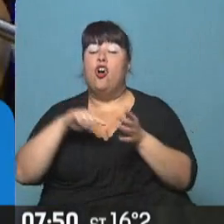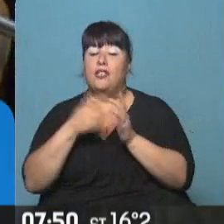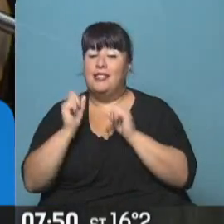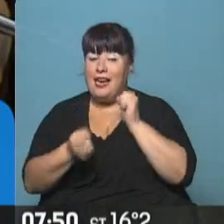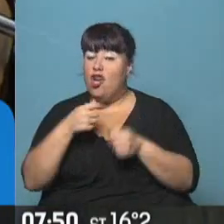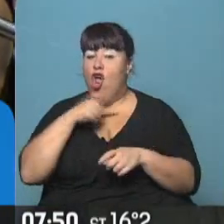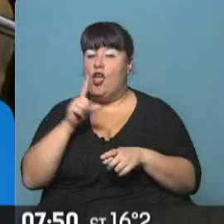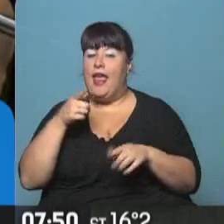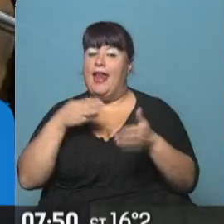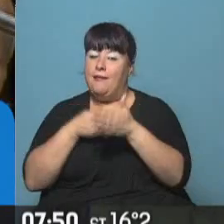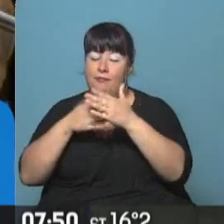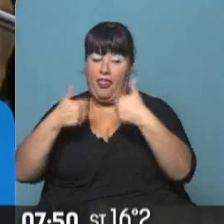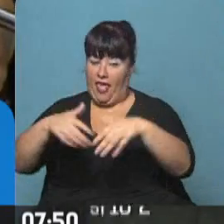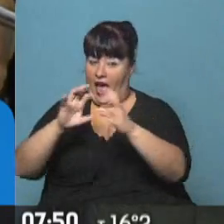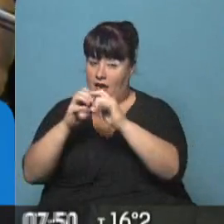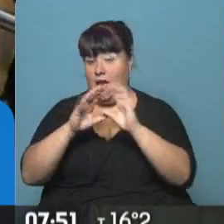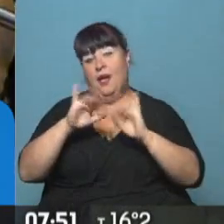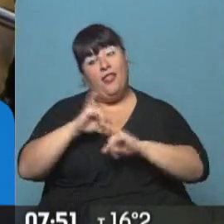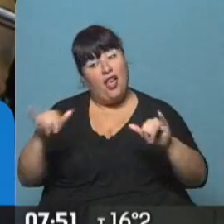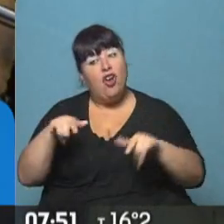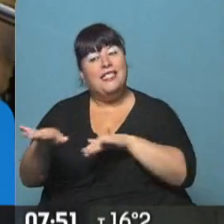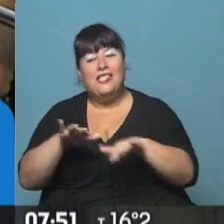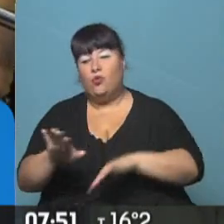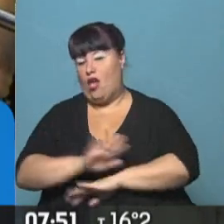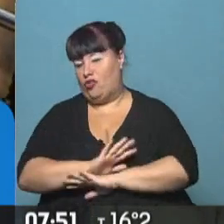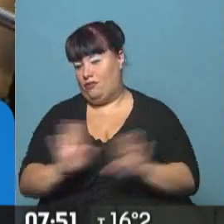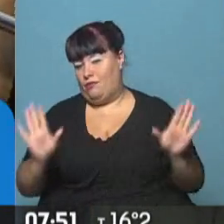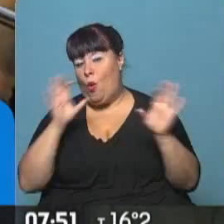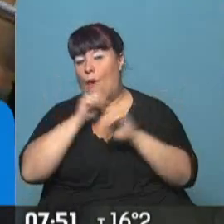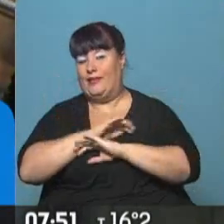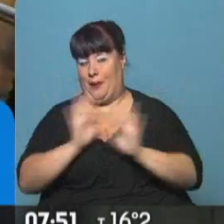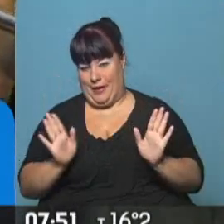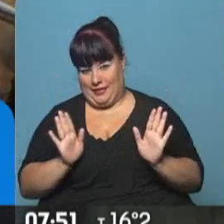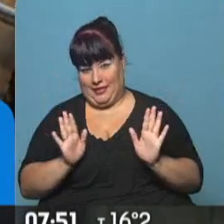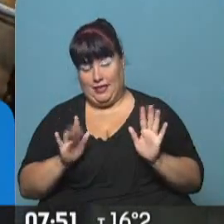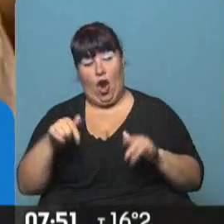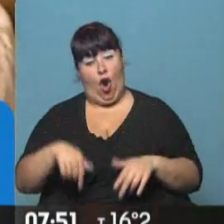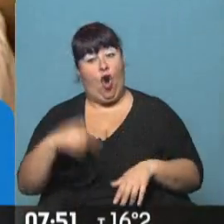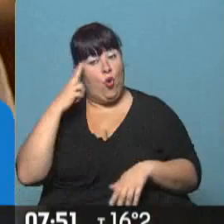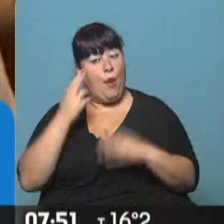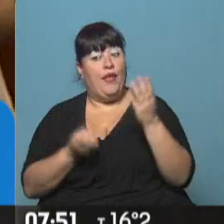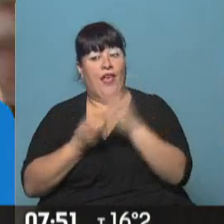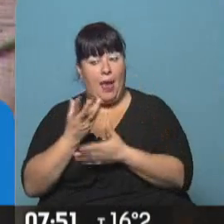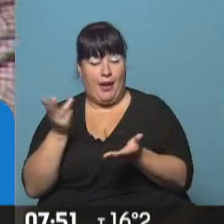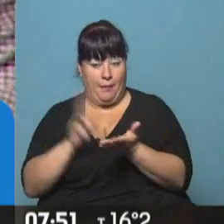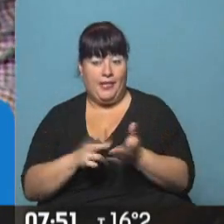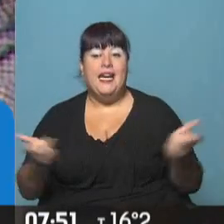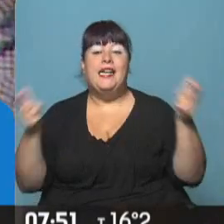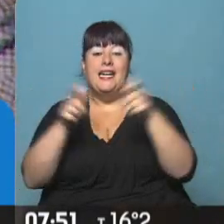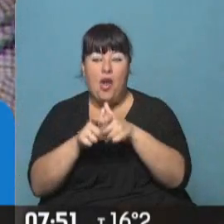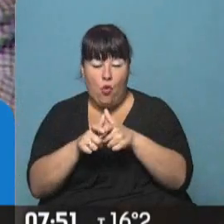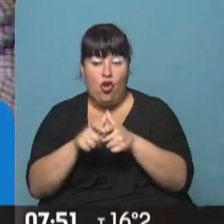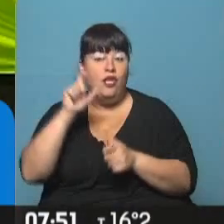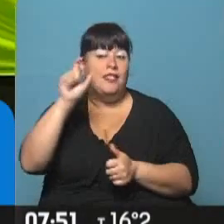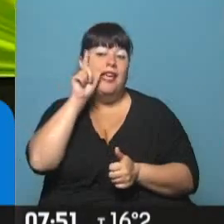trató de no poner palos en la rueda, pero alertó que la situación no da para más. Reiteramos, hoy 9 de la mañana, reunión